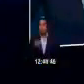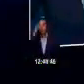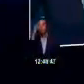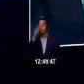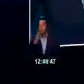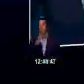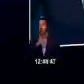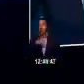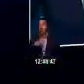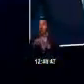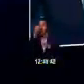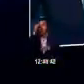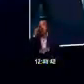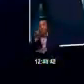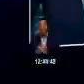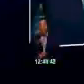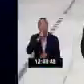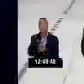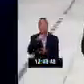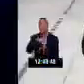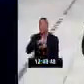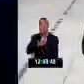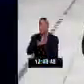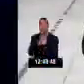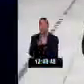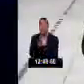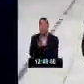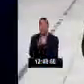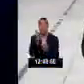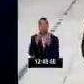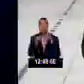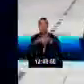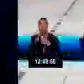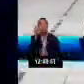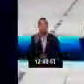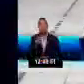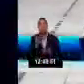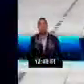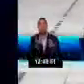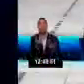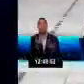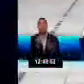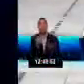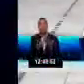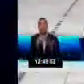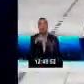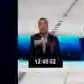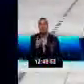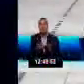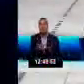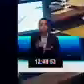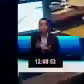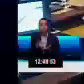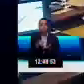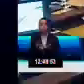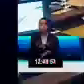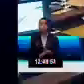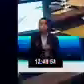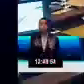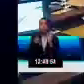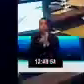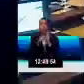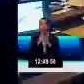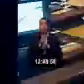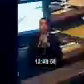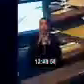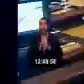Hola, ¿qué tal? ¿Cómo están? Muy buenas tardes. Sí, acá en la Asamblea Nacional los parlamentarios están a la espera de que llegue este proyecto de ley de